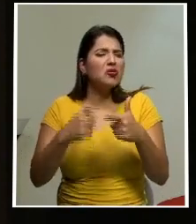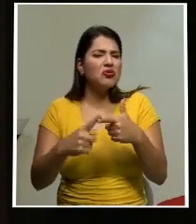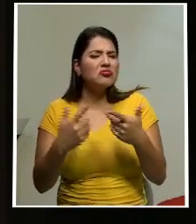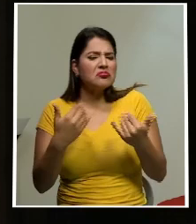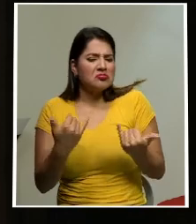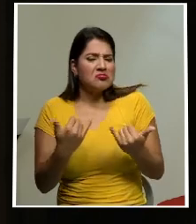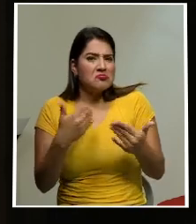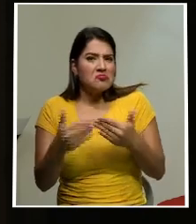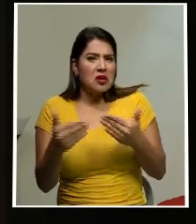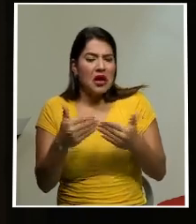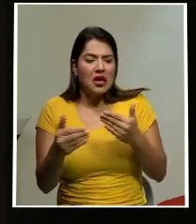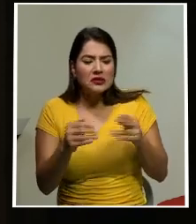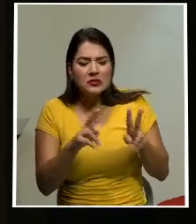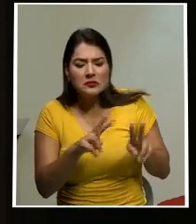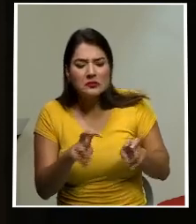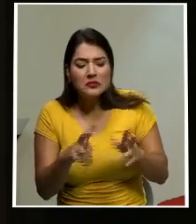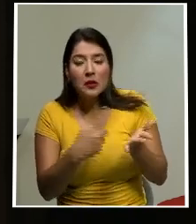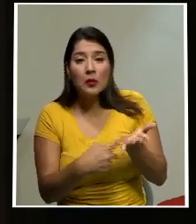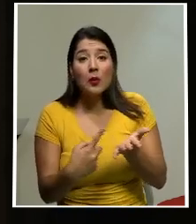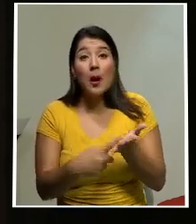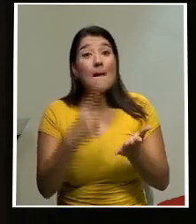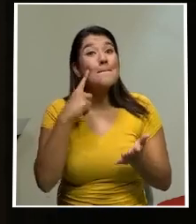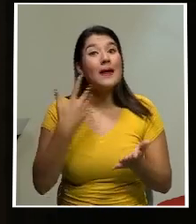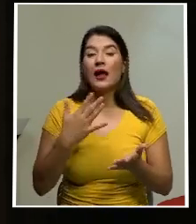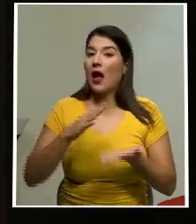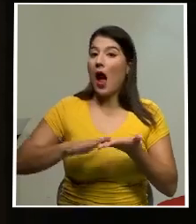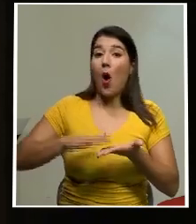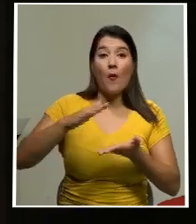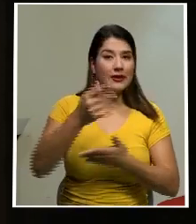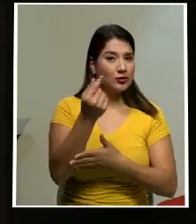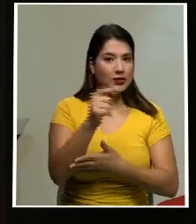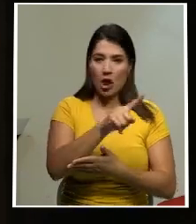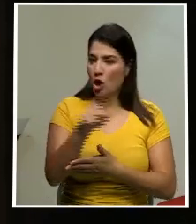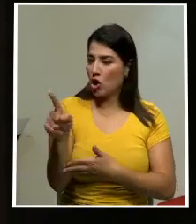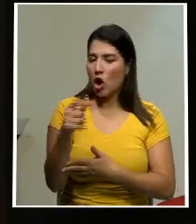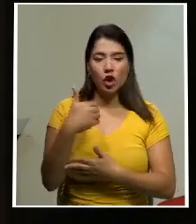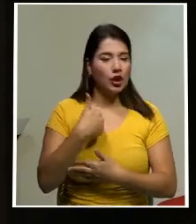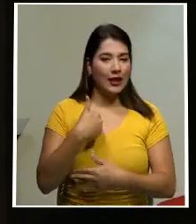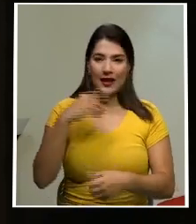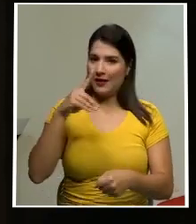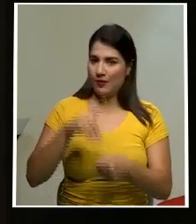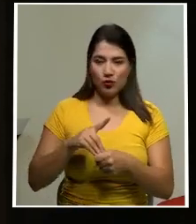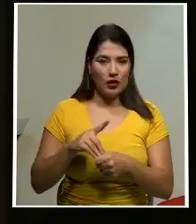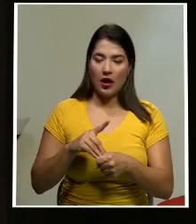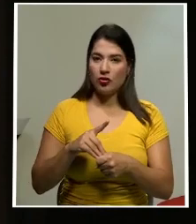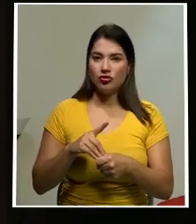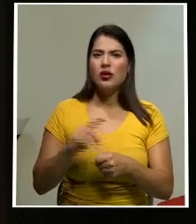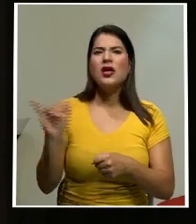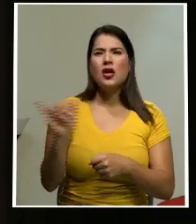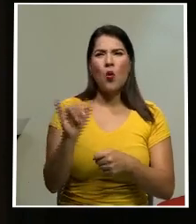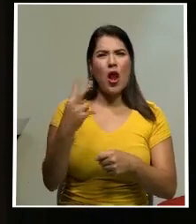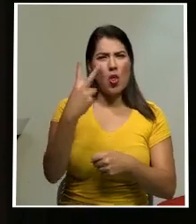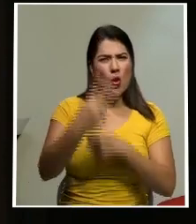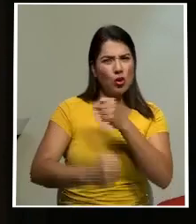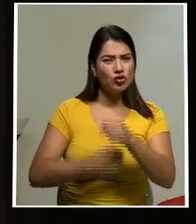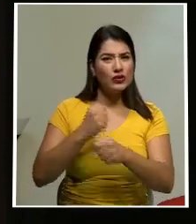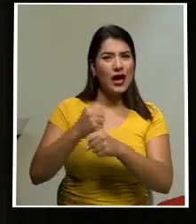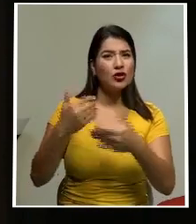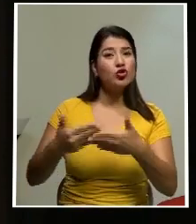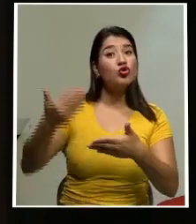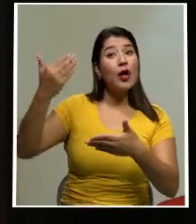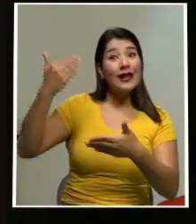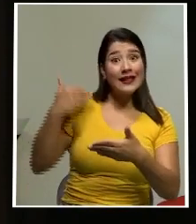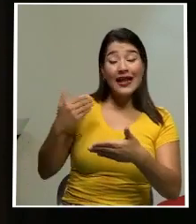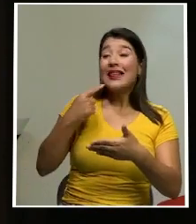ese aumento por costo de vida no se dé, a pesar de que cuando se previó en aquel entonces fue por